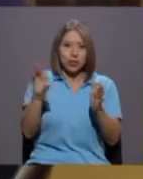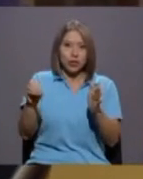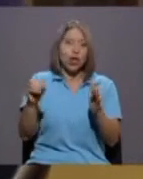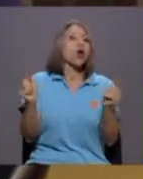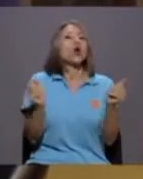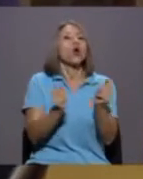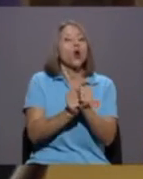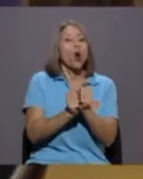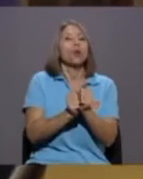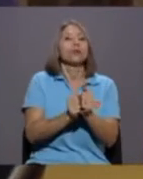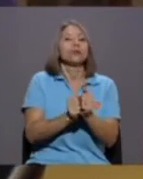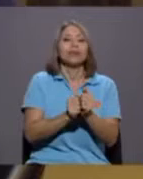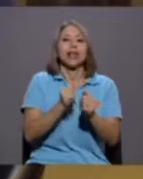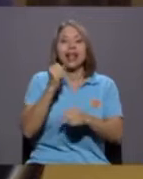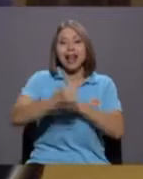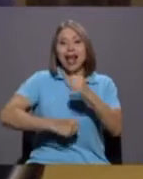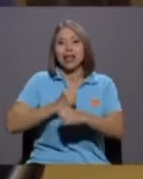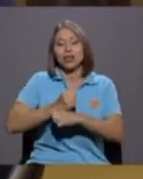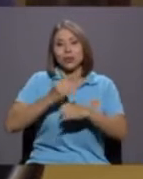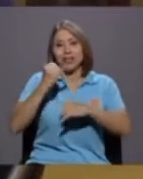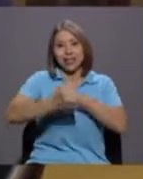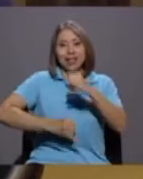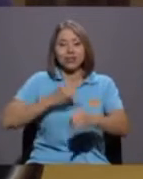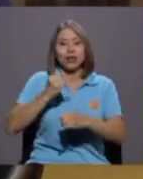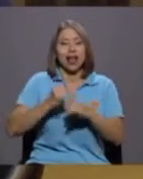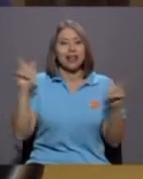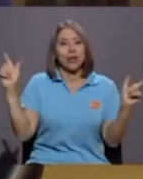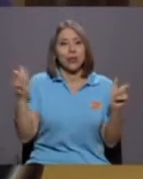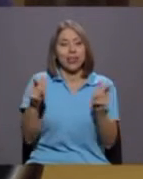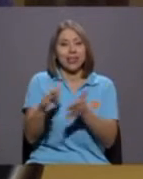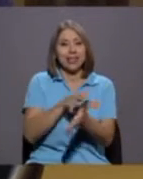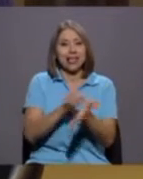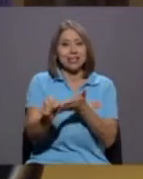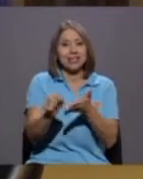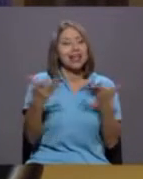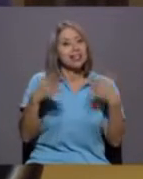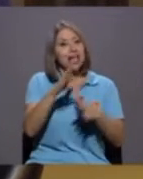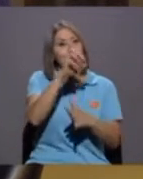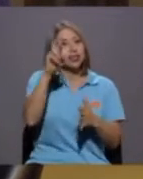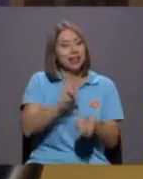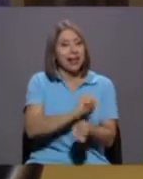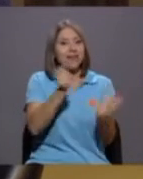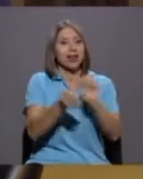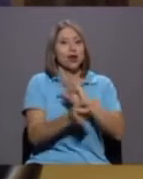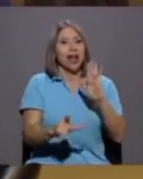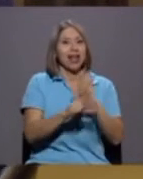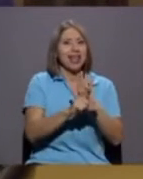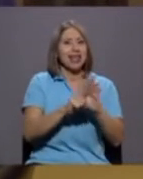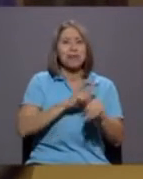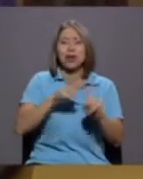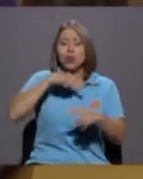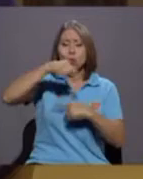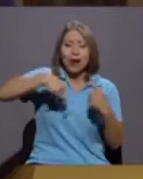Desastres, y Costa Rica varió su ley. Y los episodios importantes del huracán Mitch, César,